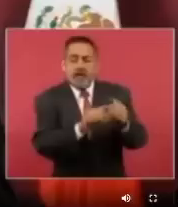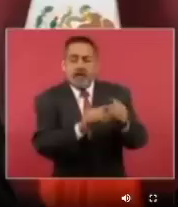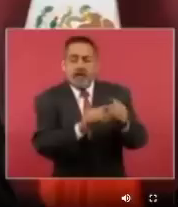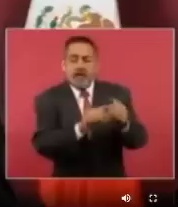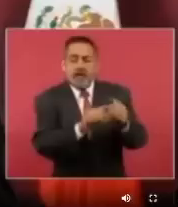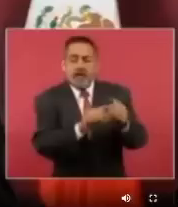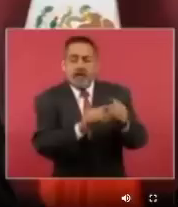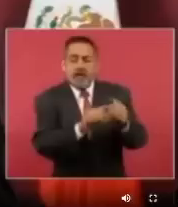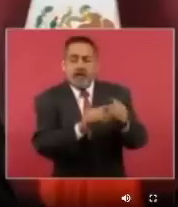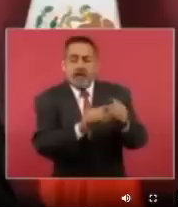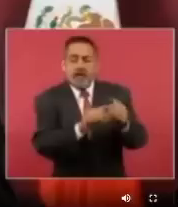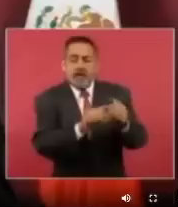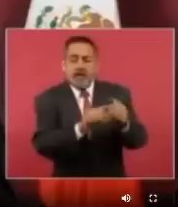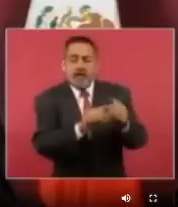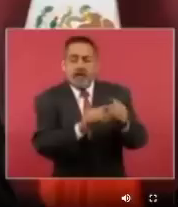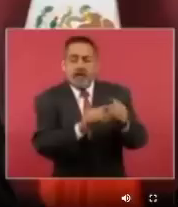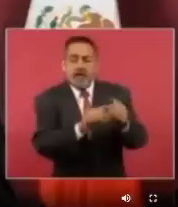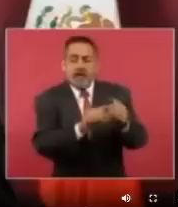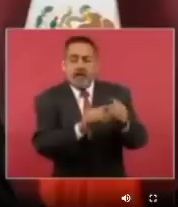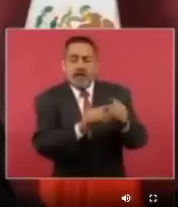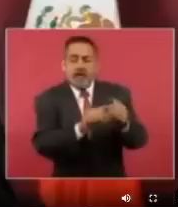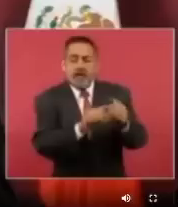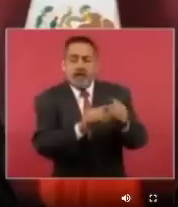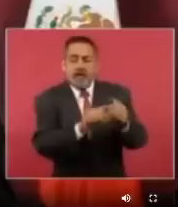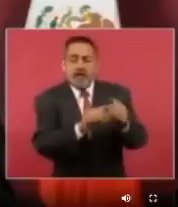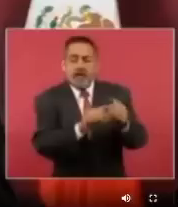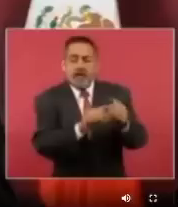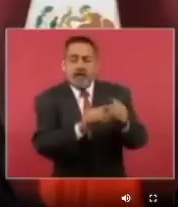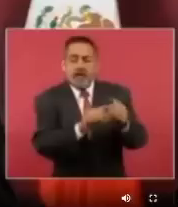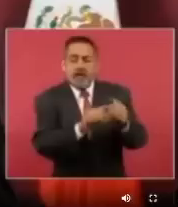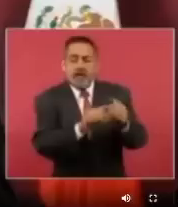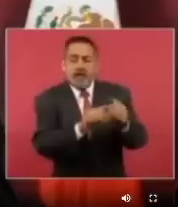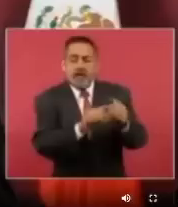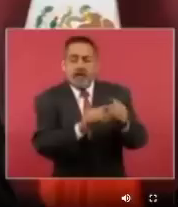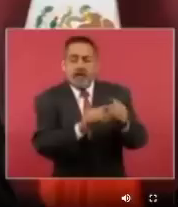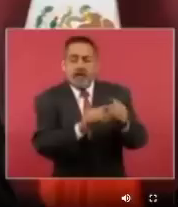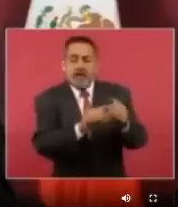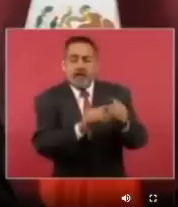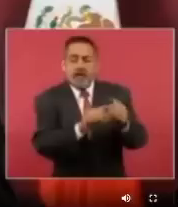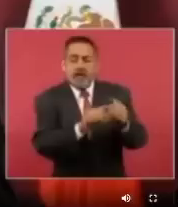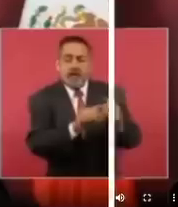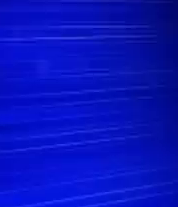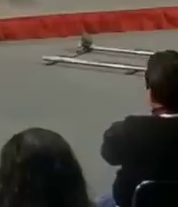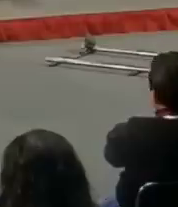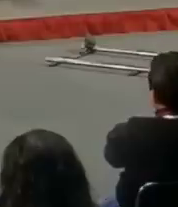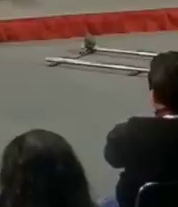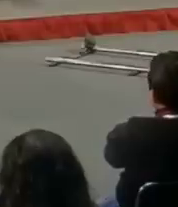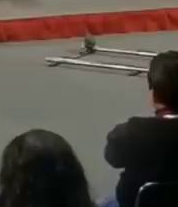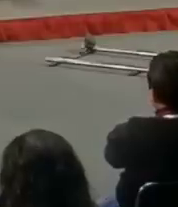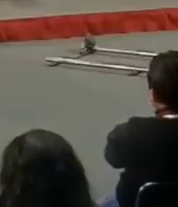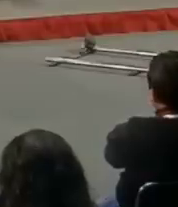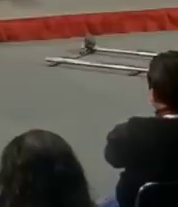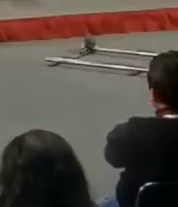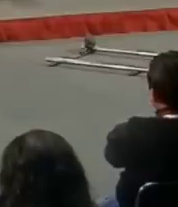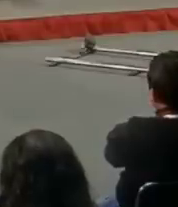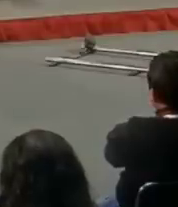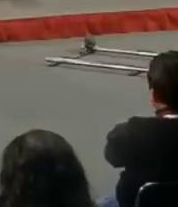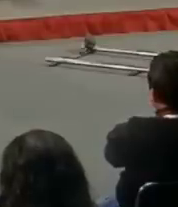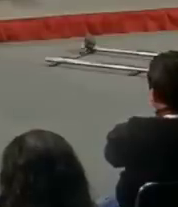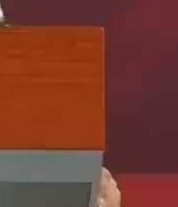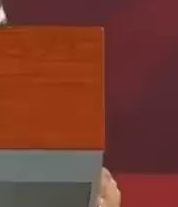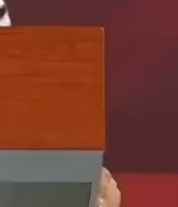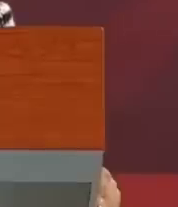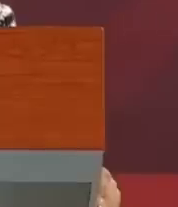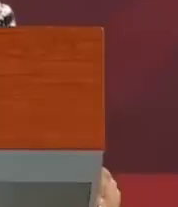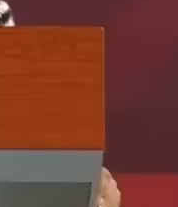primero en esta lista las autoridades mexicanas o las autoridades estadounidenses esa también es la otra parte que vale la pena comentar